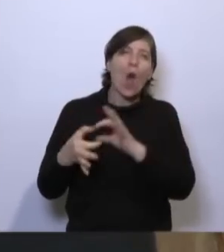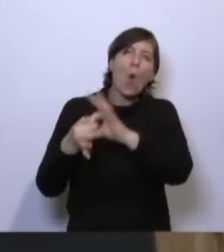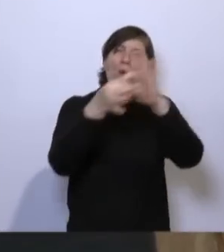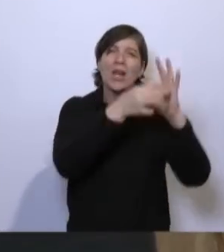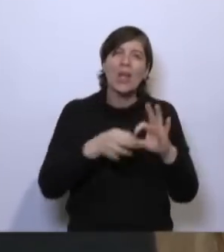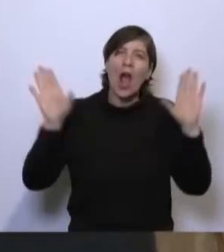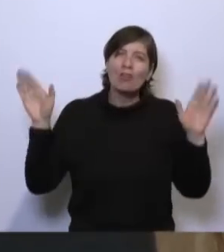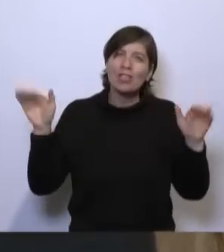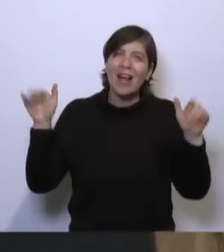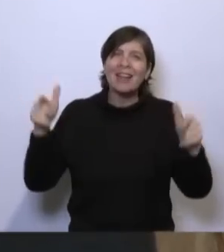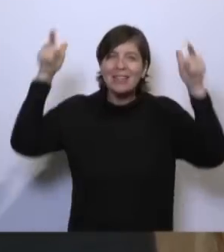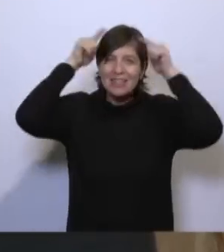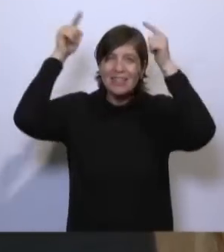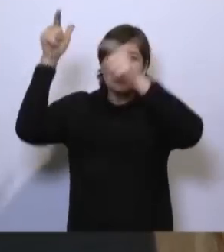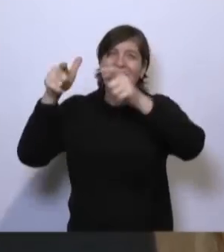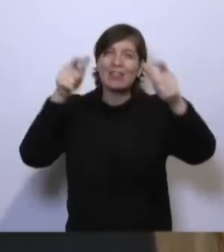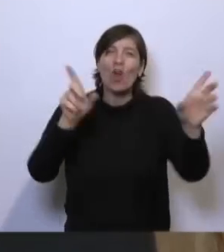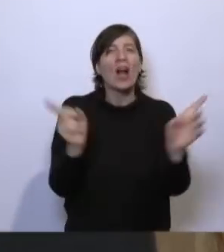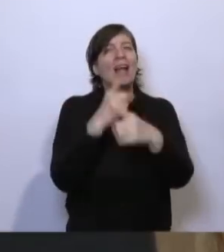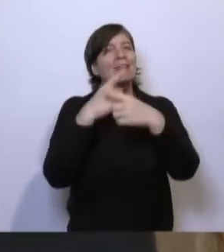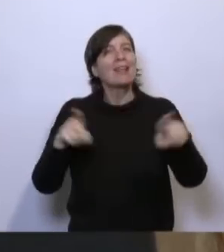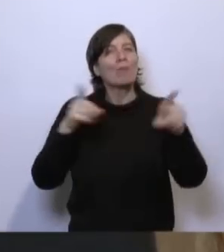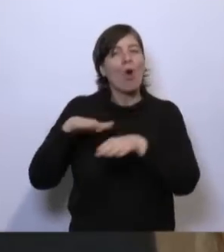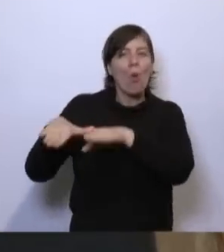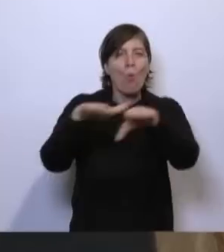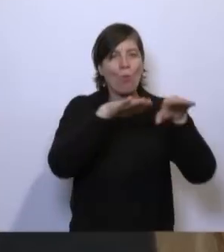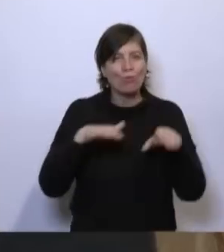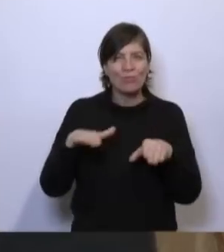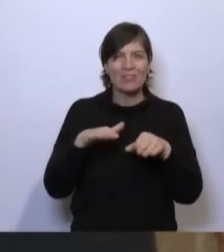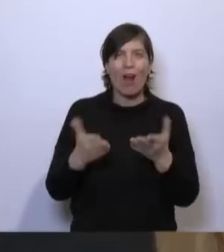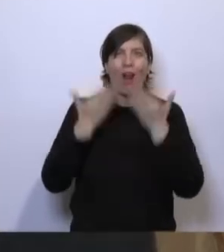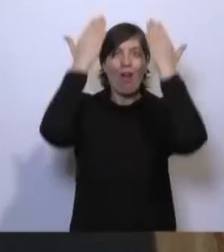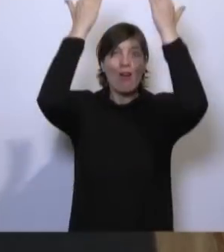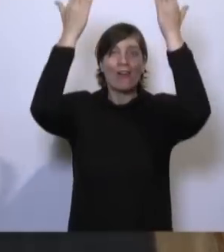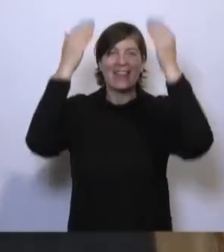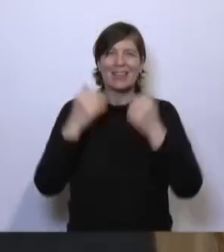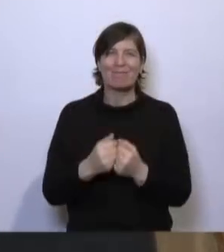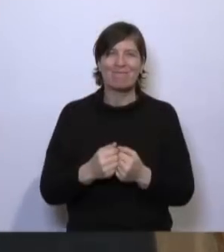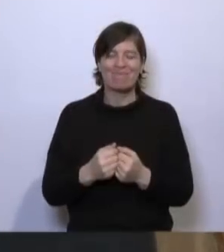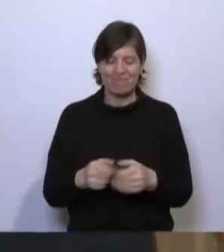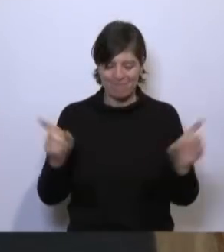los ángeles y santos, cantamos unánimes el himno de tu gloria.